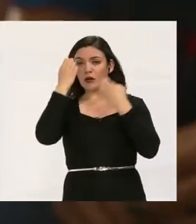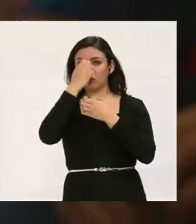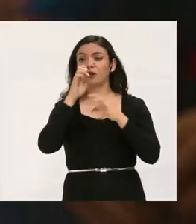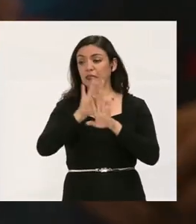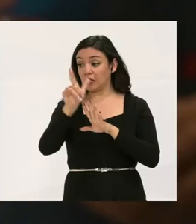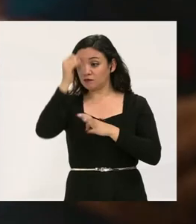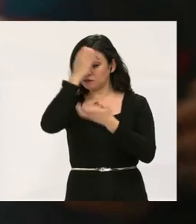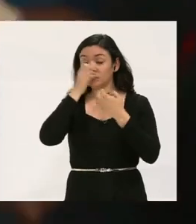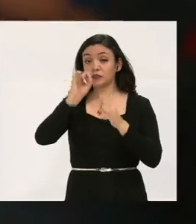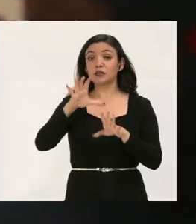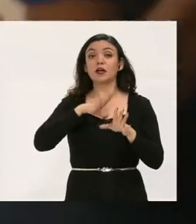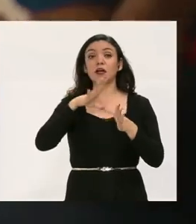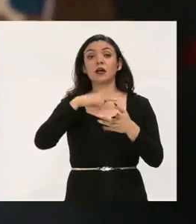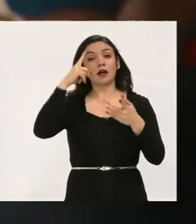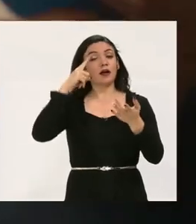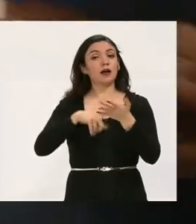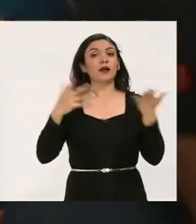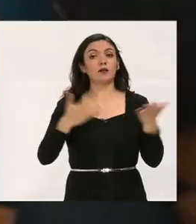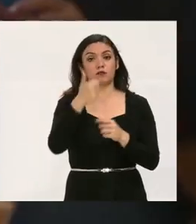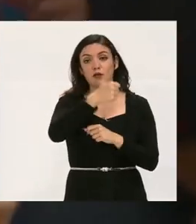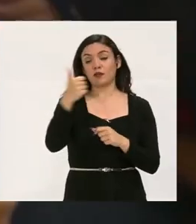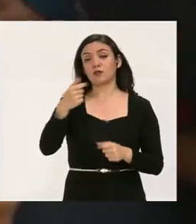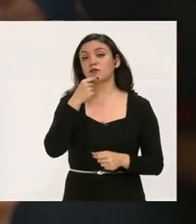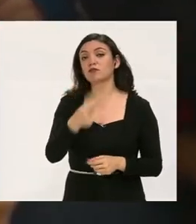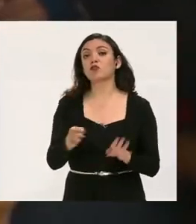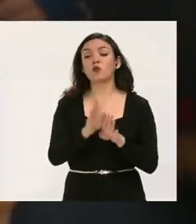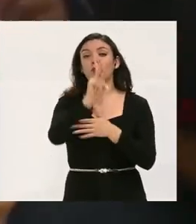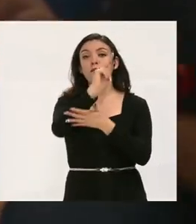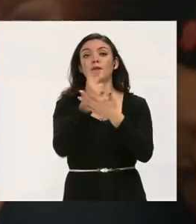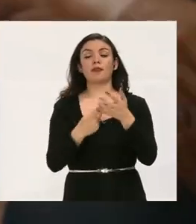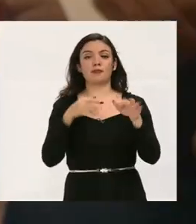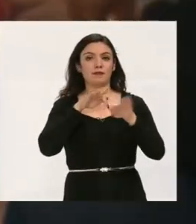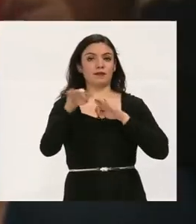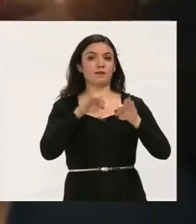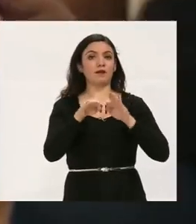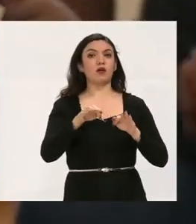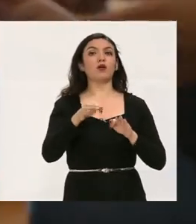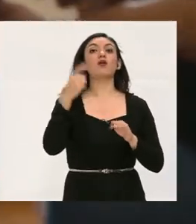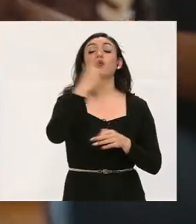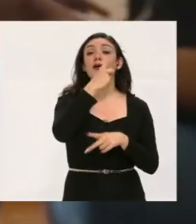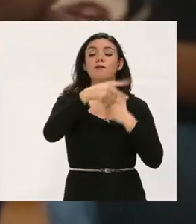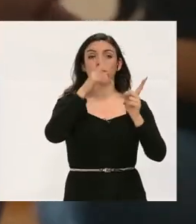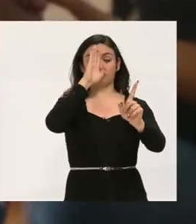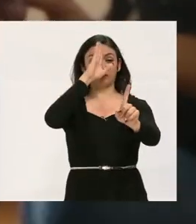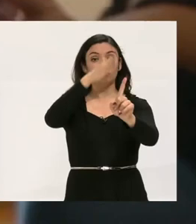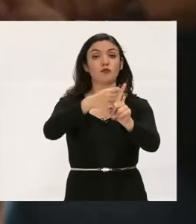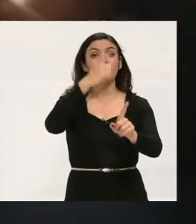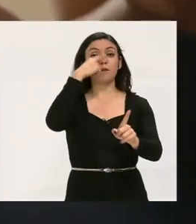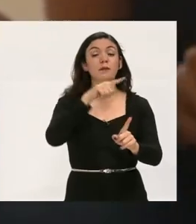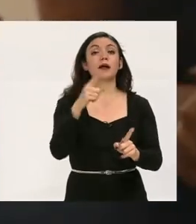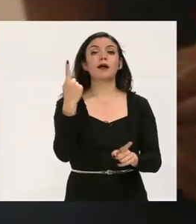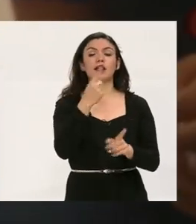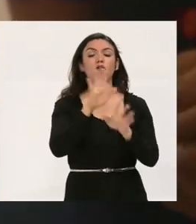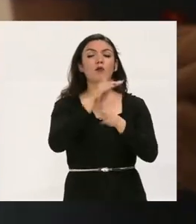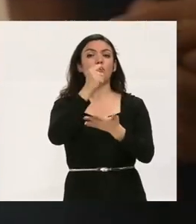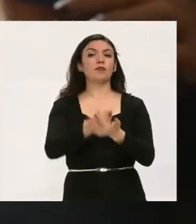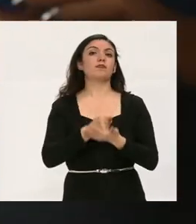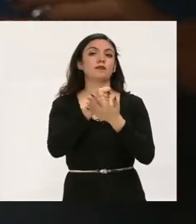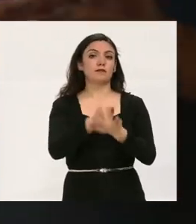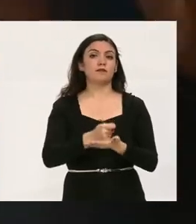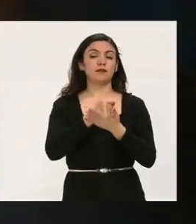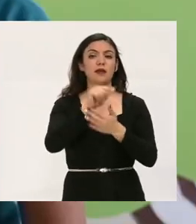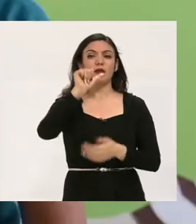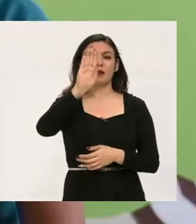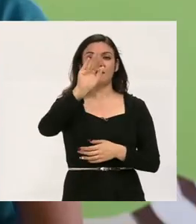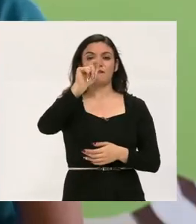y obviamente después de evaluar los creamos en cada uno de los chiquitos un plan de trabajo que vamos enfocados a una terapia que es